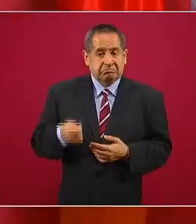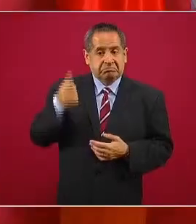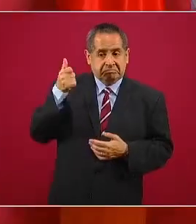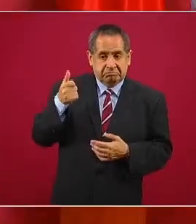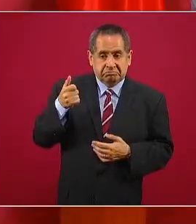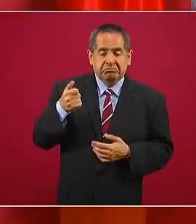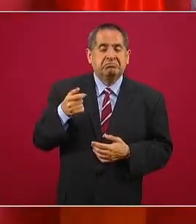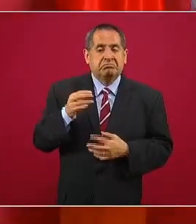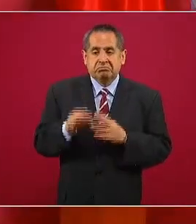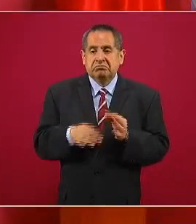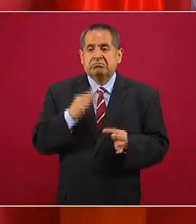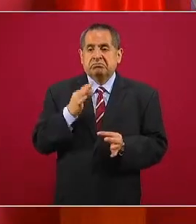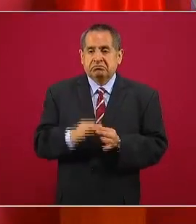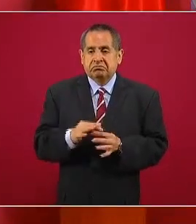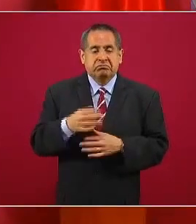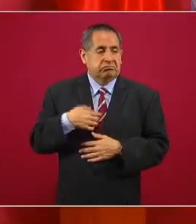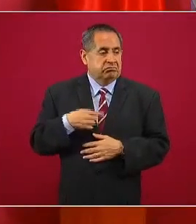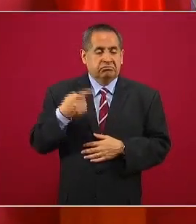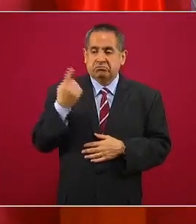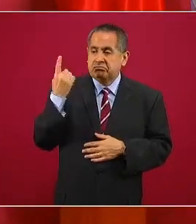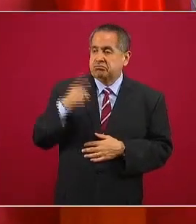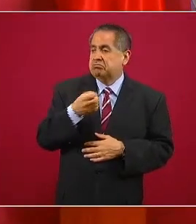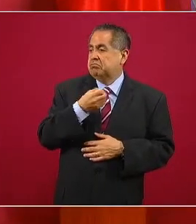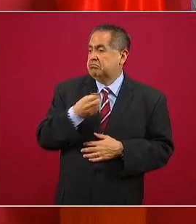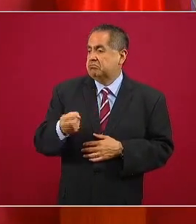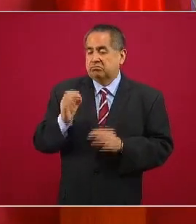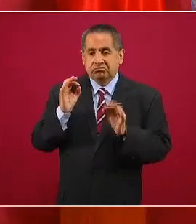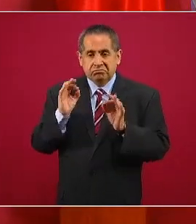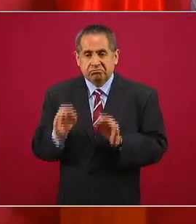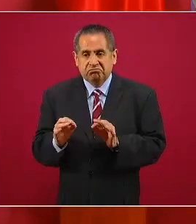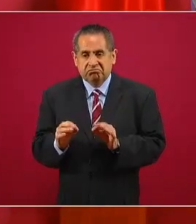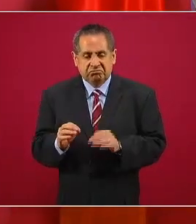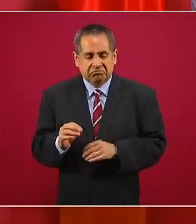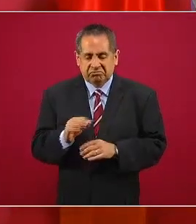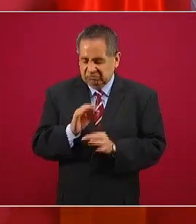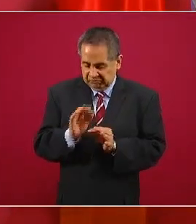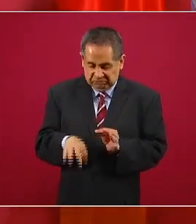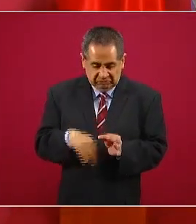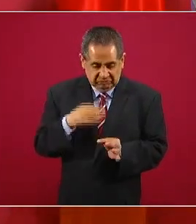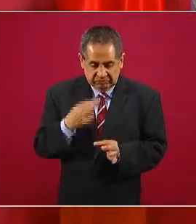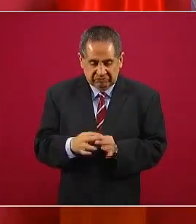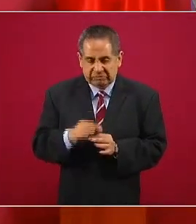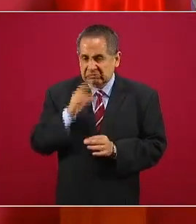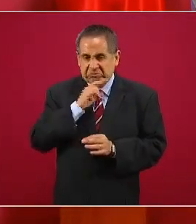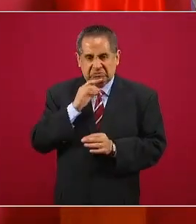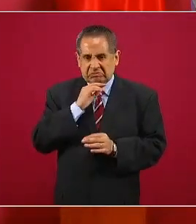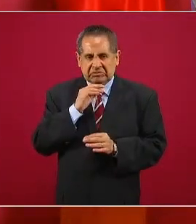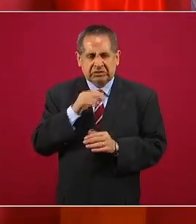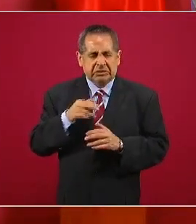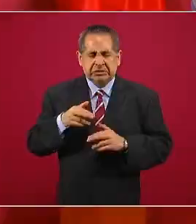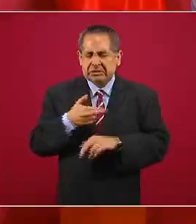se había cumplido una orden tan pronto,